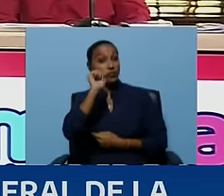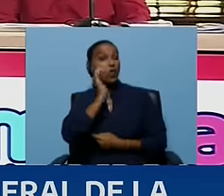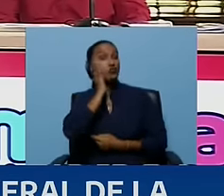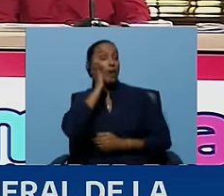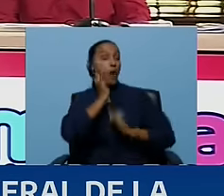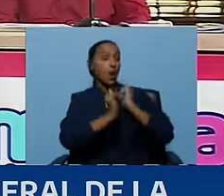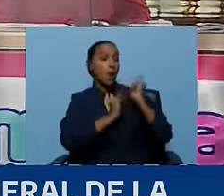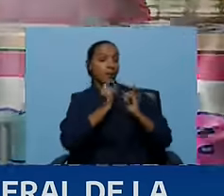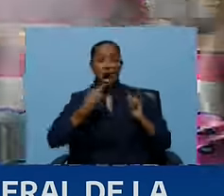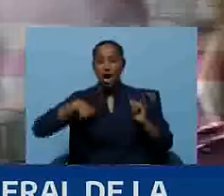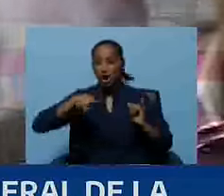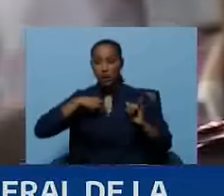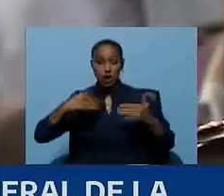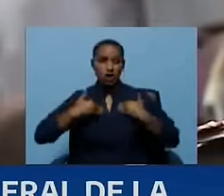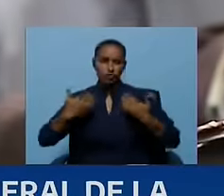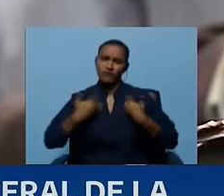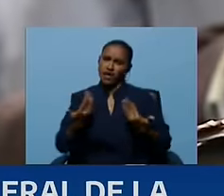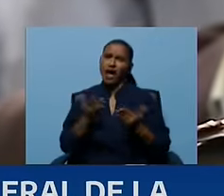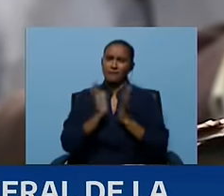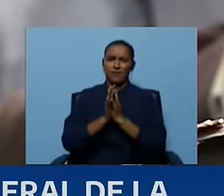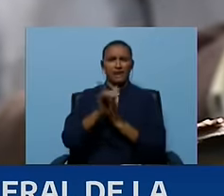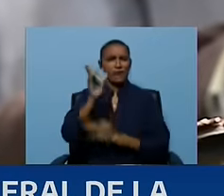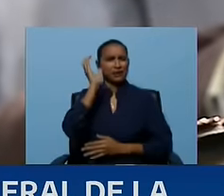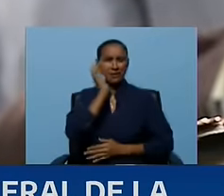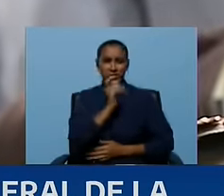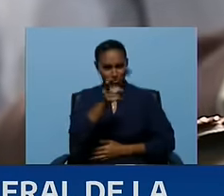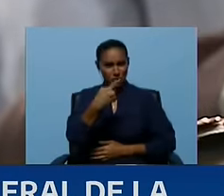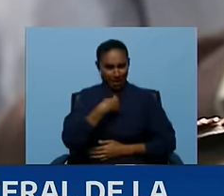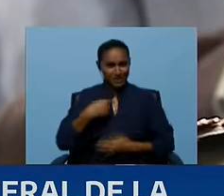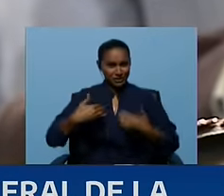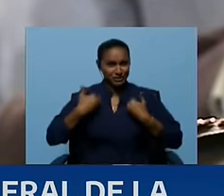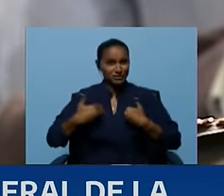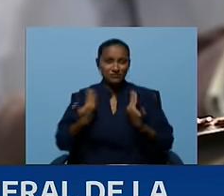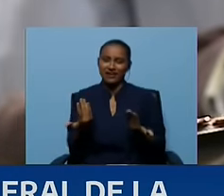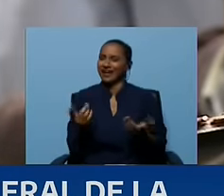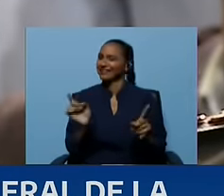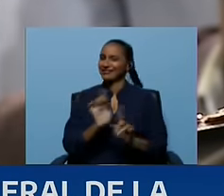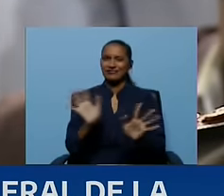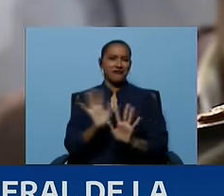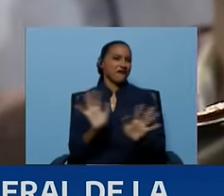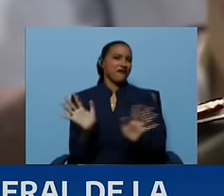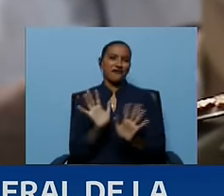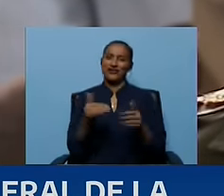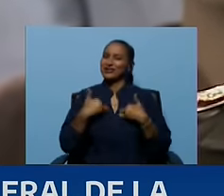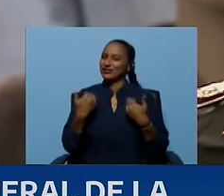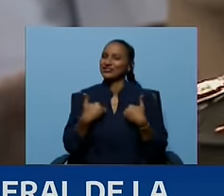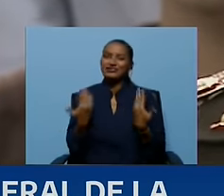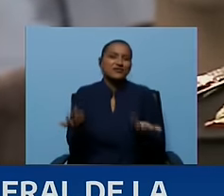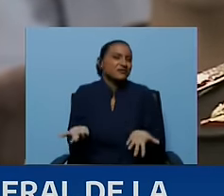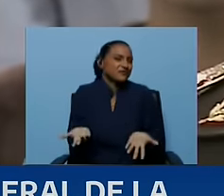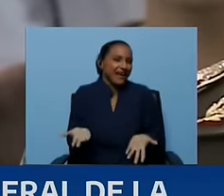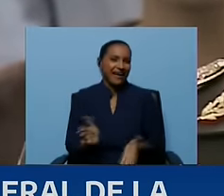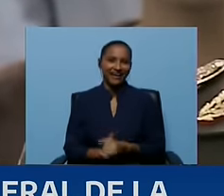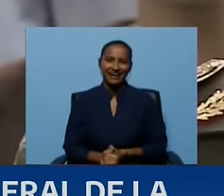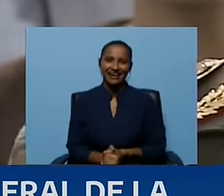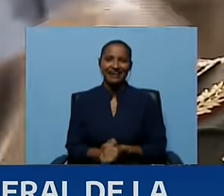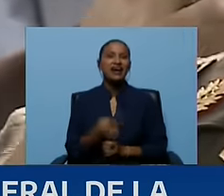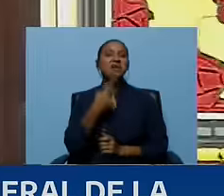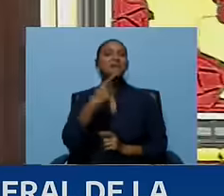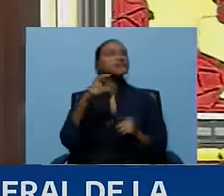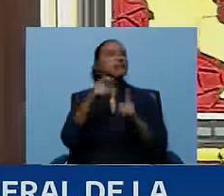No sufras por mí, Caprile. ¿Cómo es que dice el dicho? No sufras por no sé qué cosa. Hay un